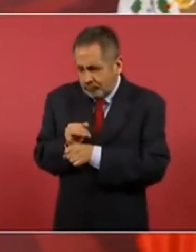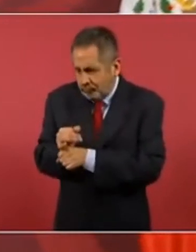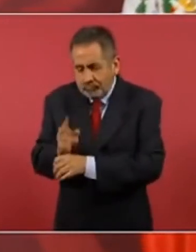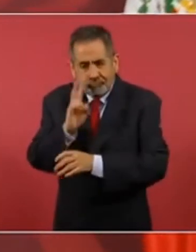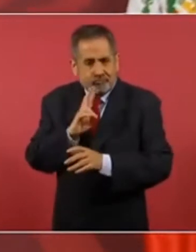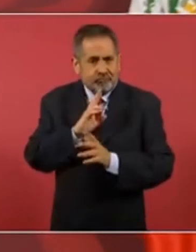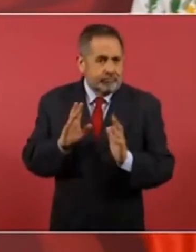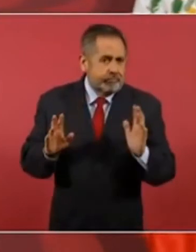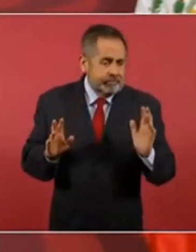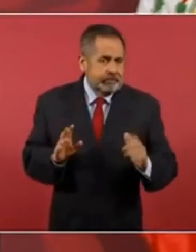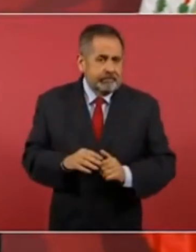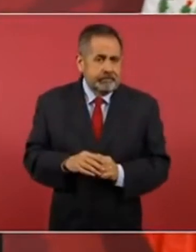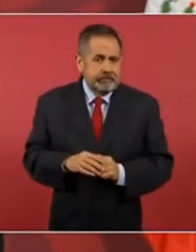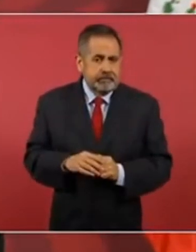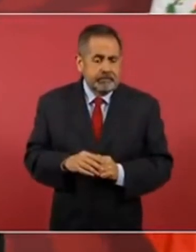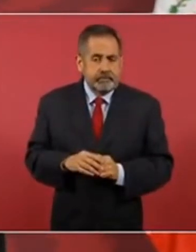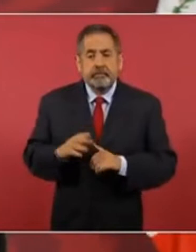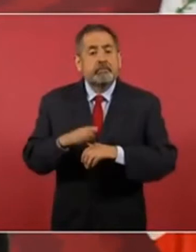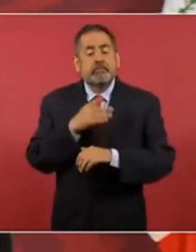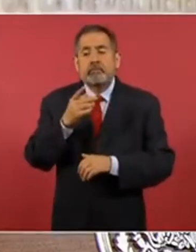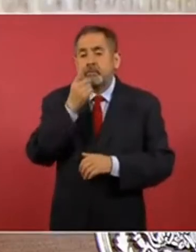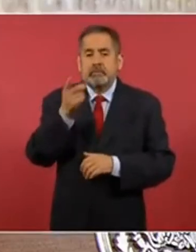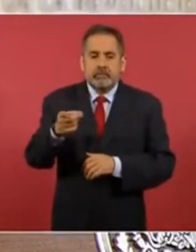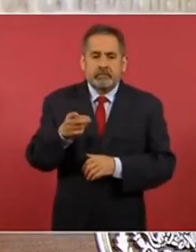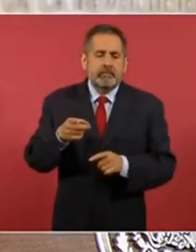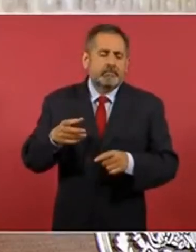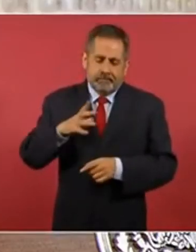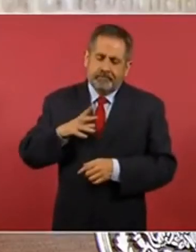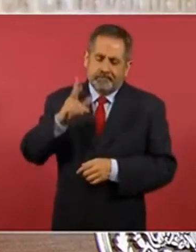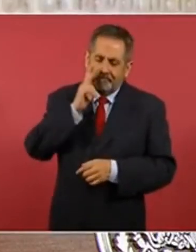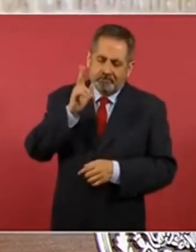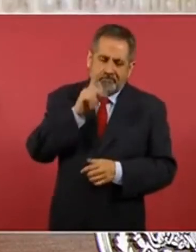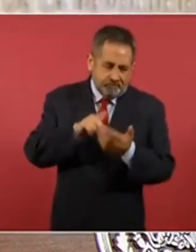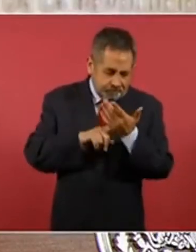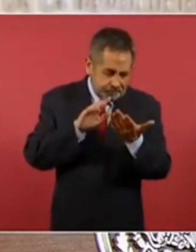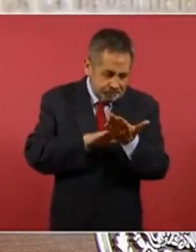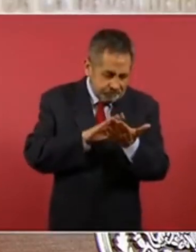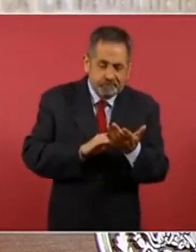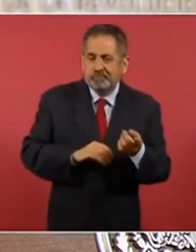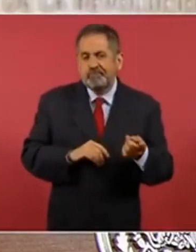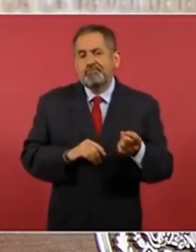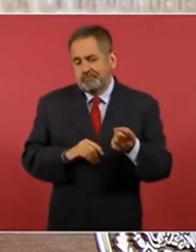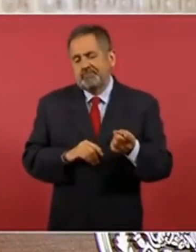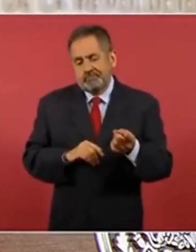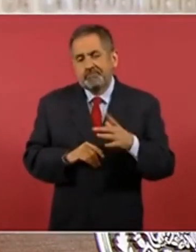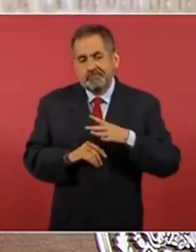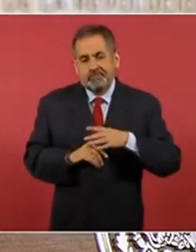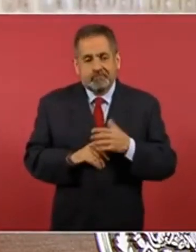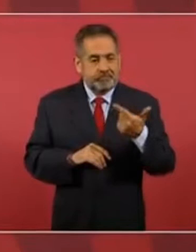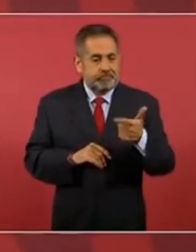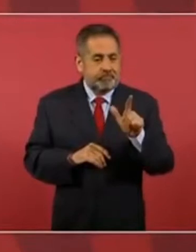porque se sostiene y hay pruebas de que